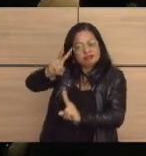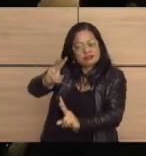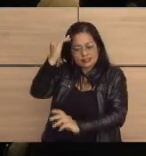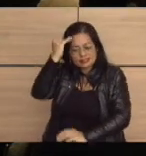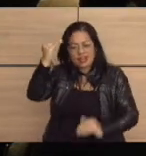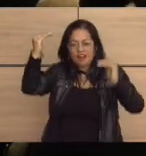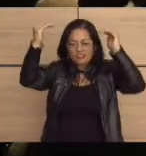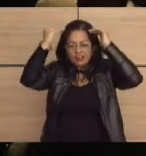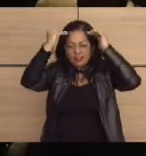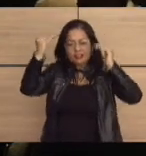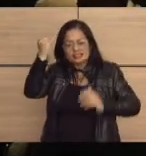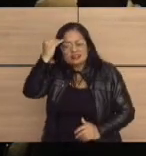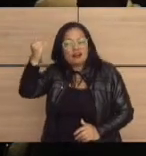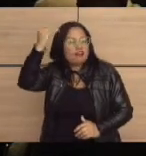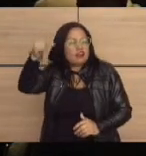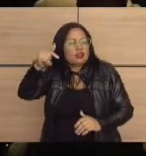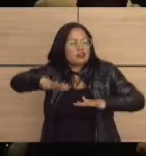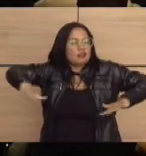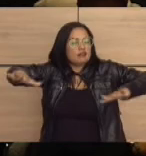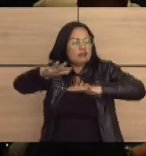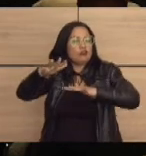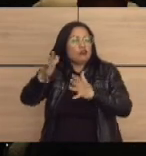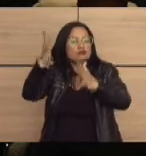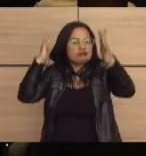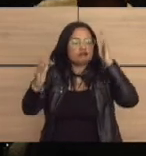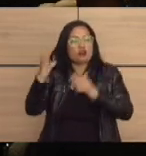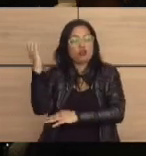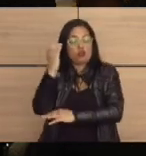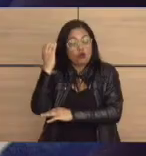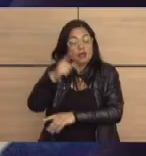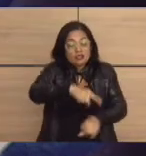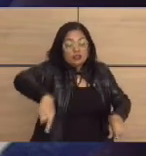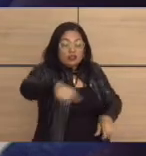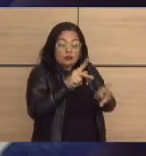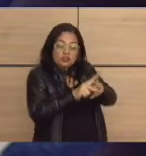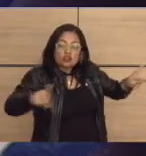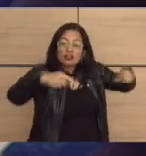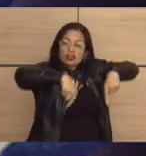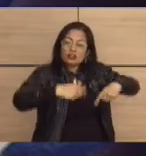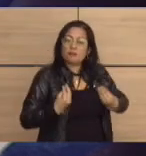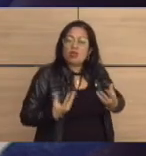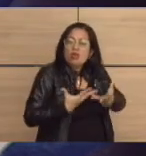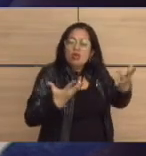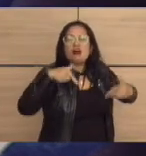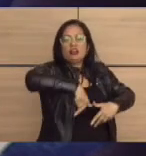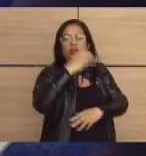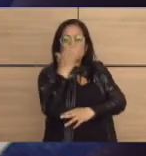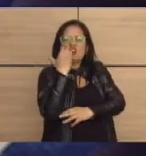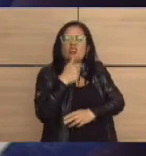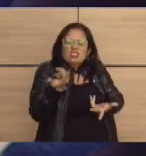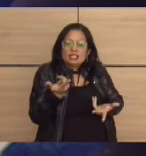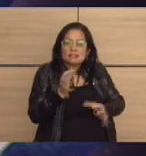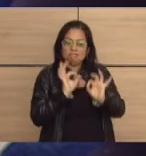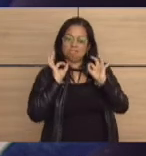¿no? Es una cosa fundamental. Y un pueblo como el nuestro tiene que saber que cada uno de sus componentes es una riqueza.